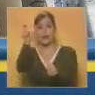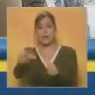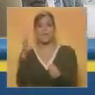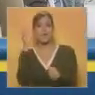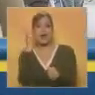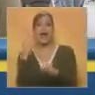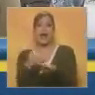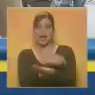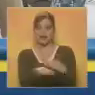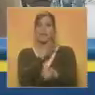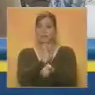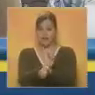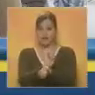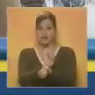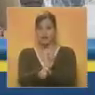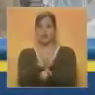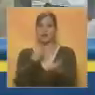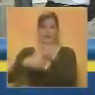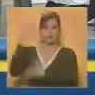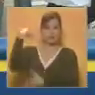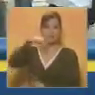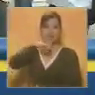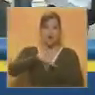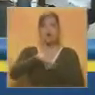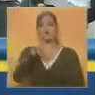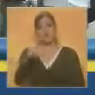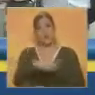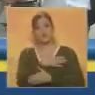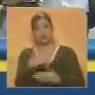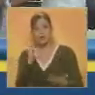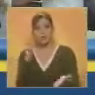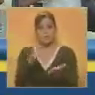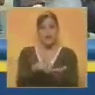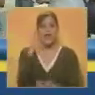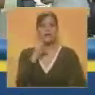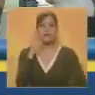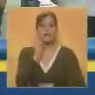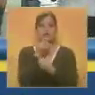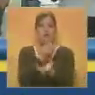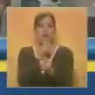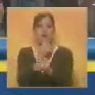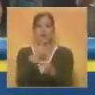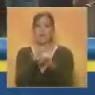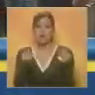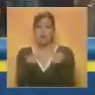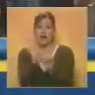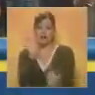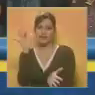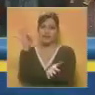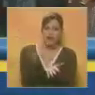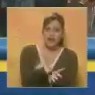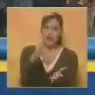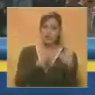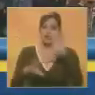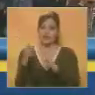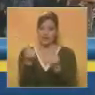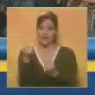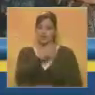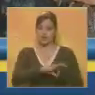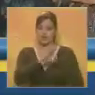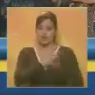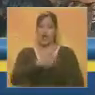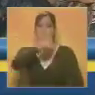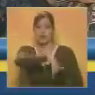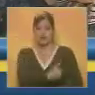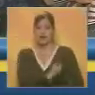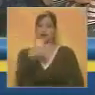que estuvieron privadas de libertad en el pasado y que venían a ofrecer sus experiencias. Sin embargo, al llegar a la Facultad de Ciencias Económicas y Sociales de la